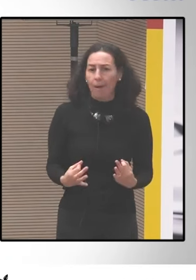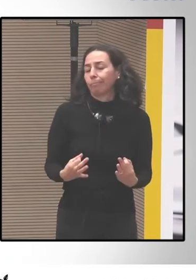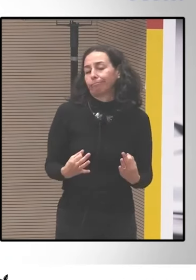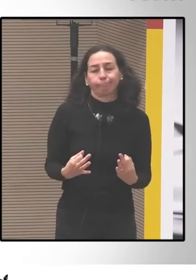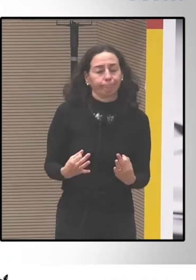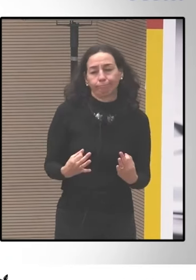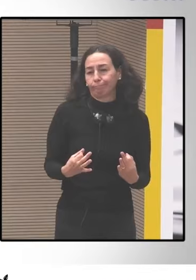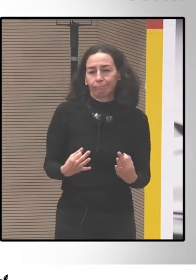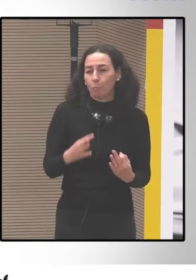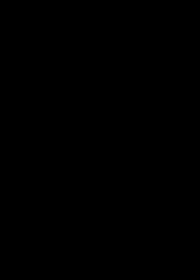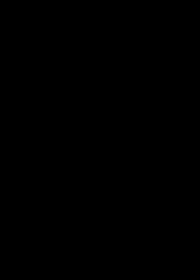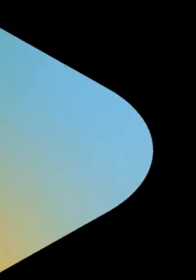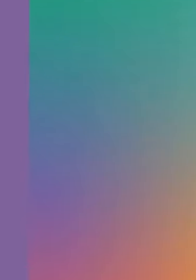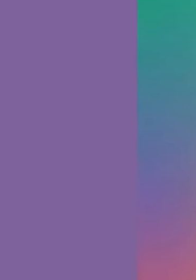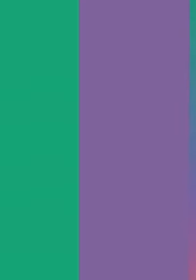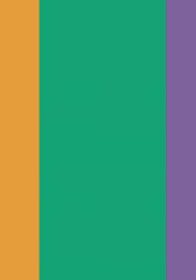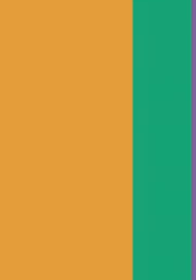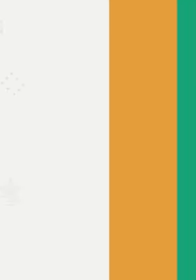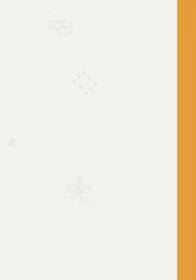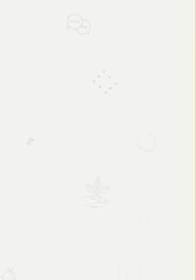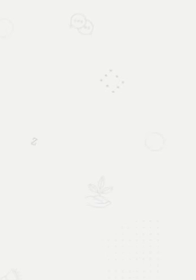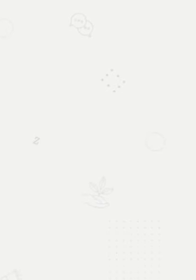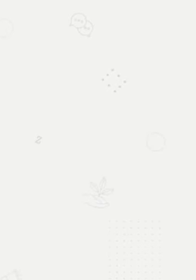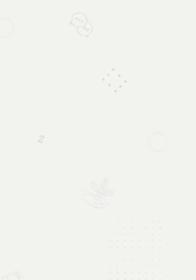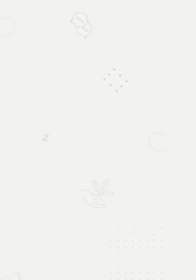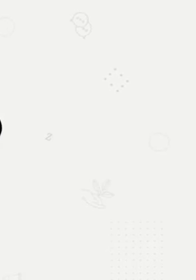más difícil y